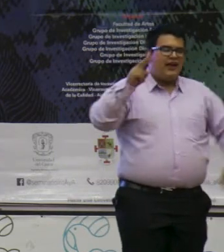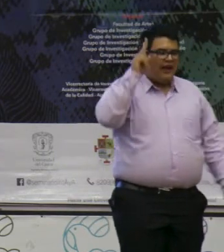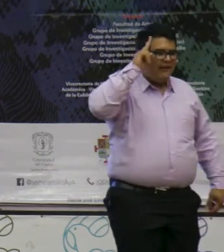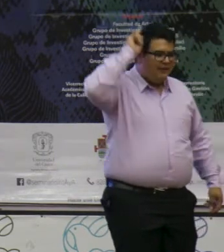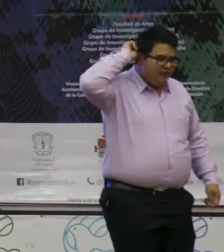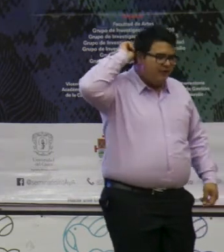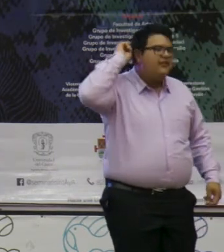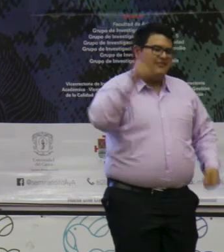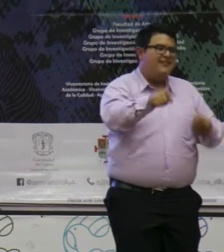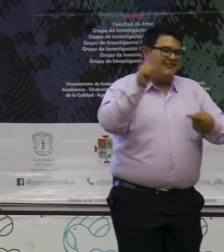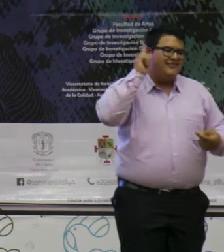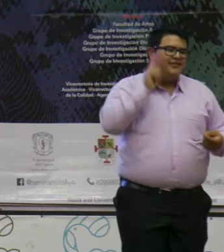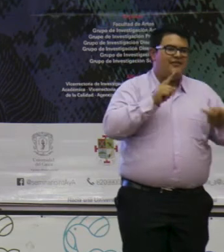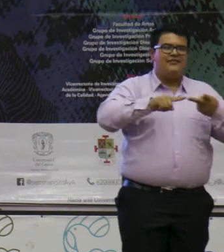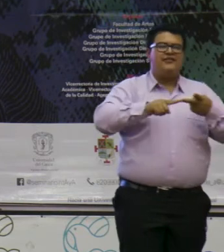Gogh. ¿Quién más?